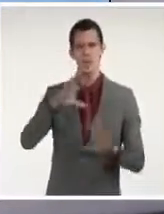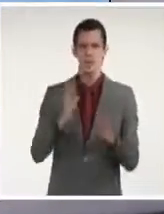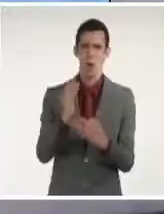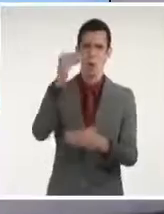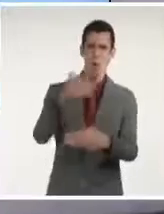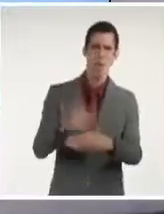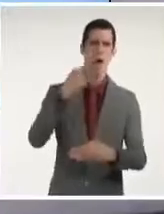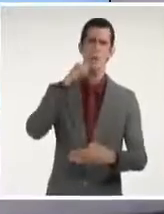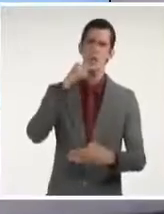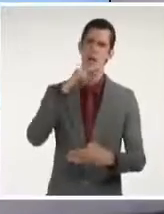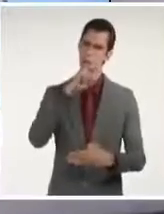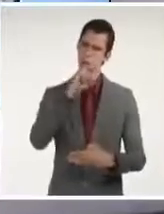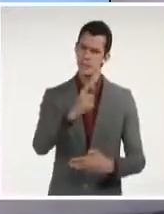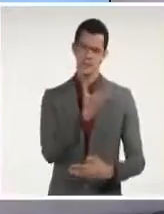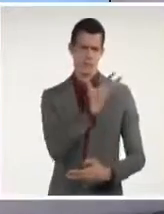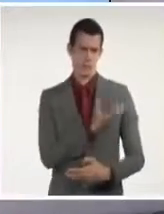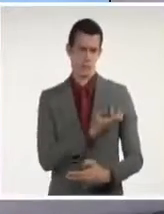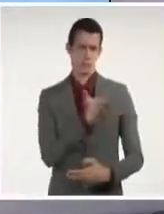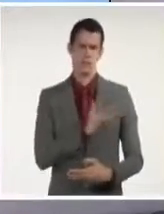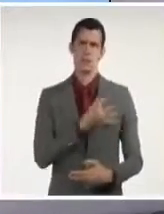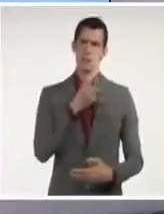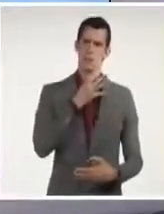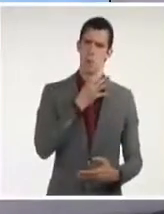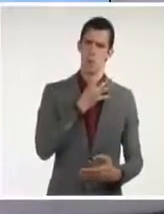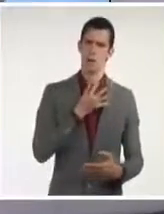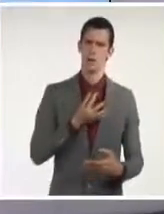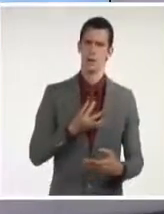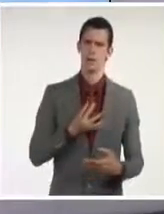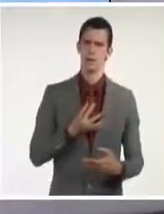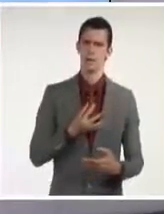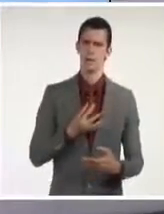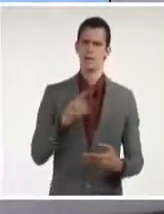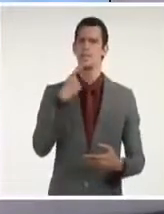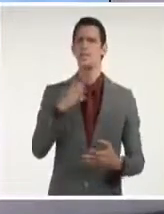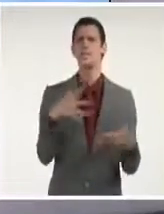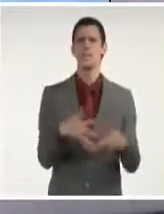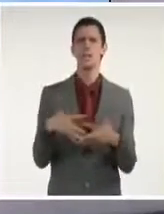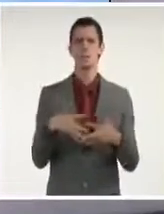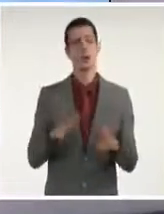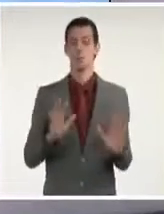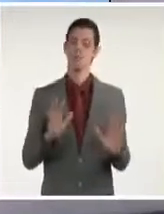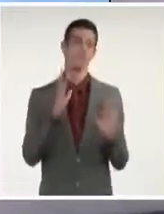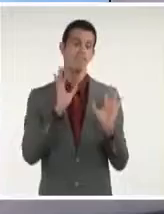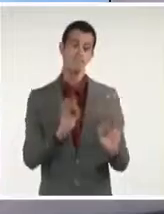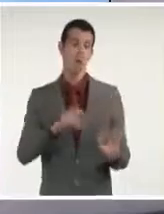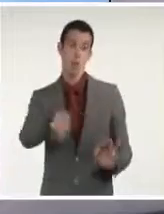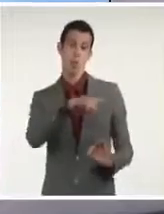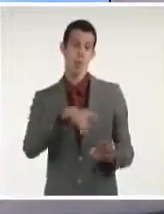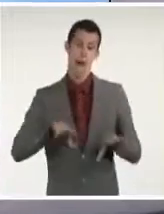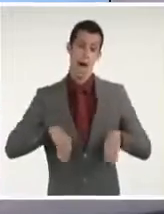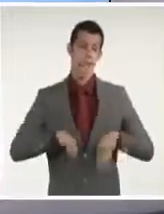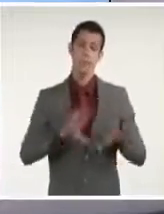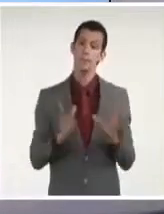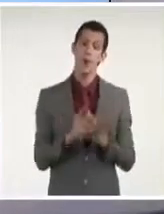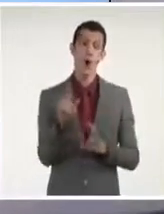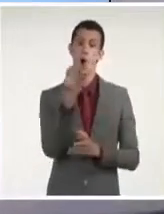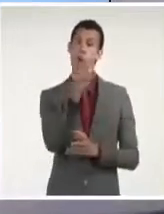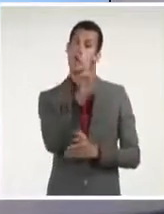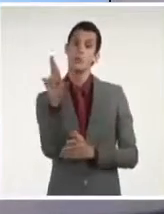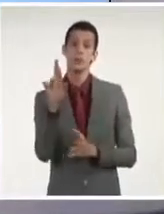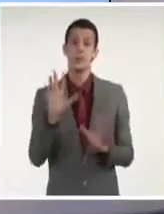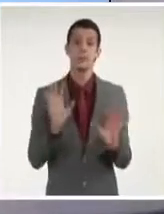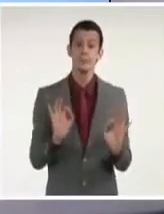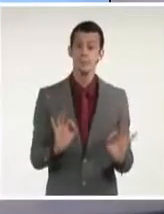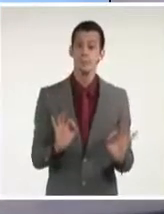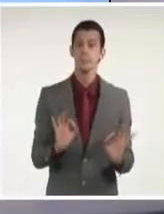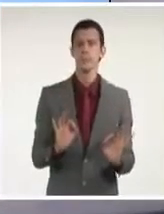pasan, porque el fin lo merece. El fin, dicen, es la libertad. Y eso es un fin loable para todos los pueblos del